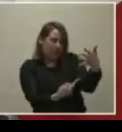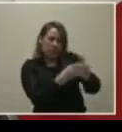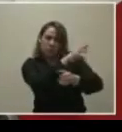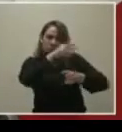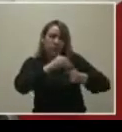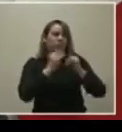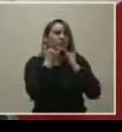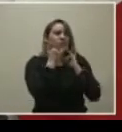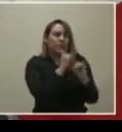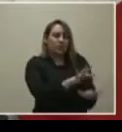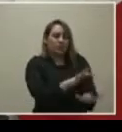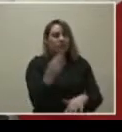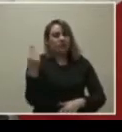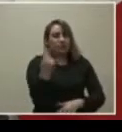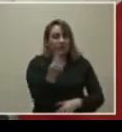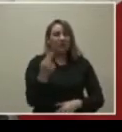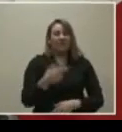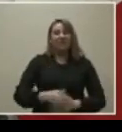ruta.